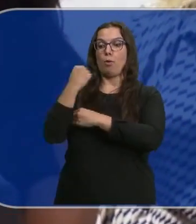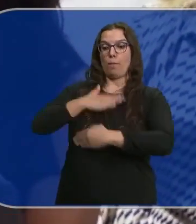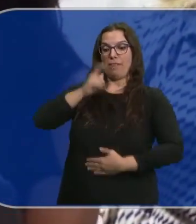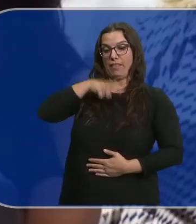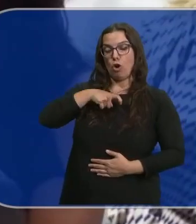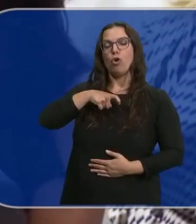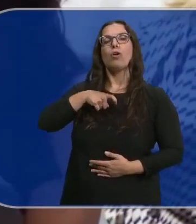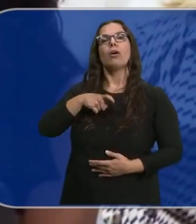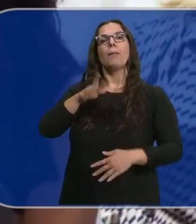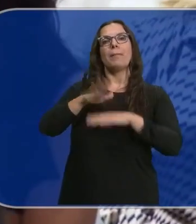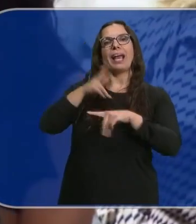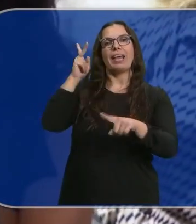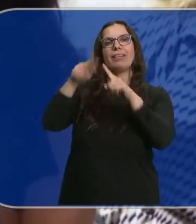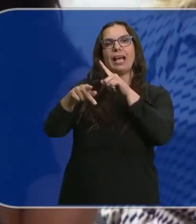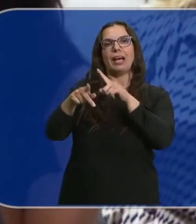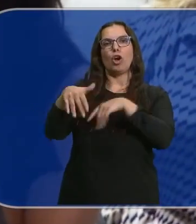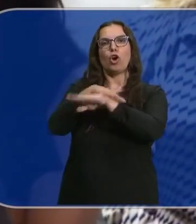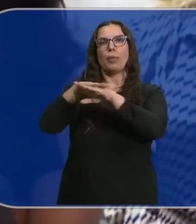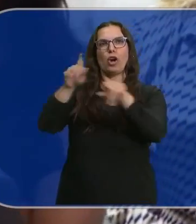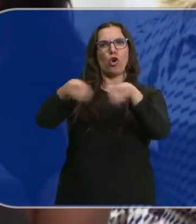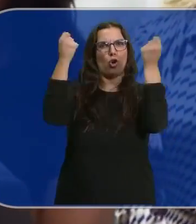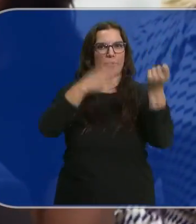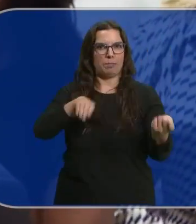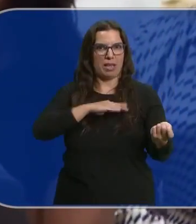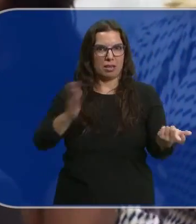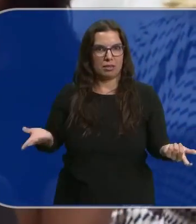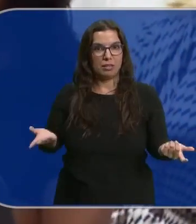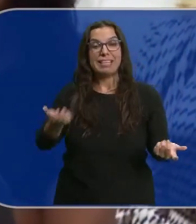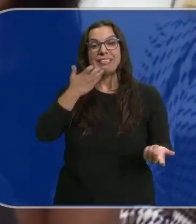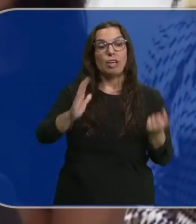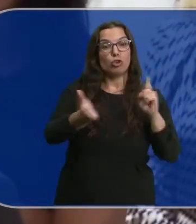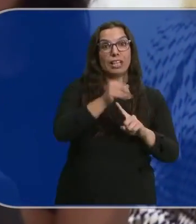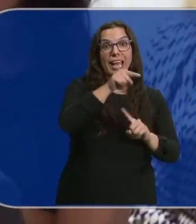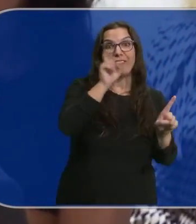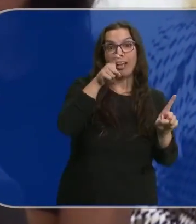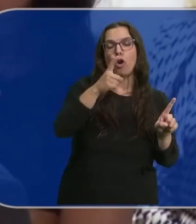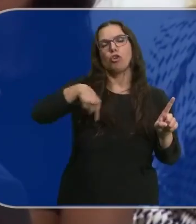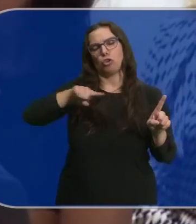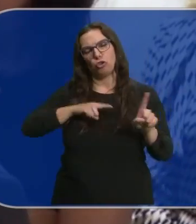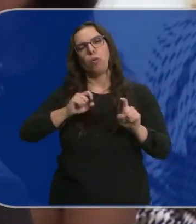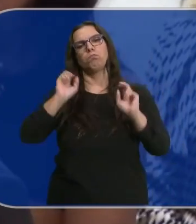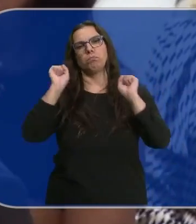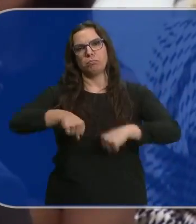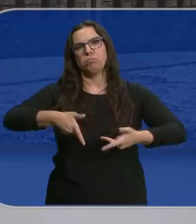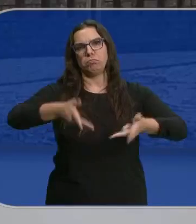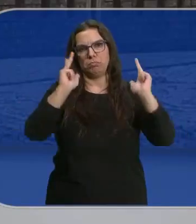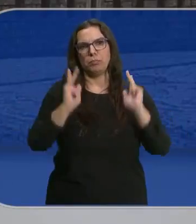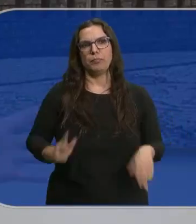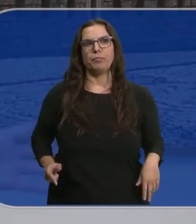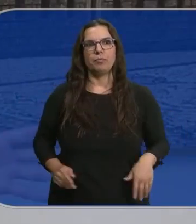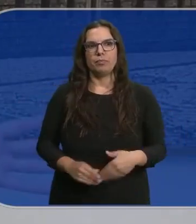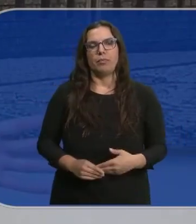evitar un gobierno de destrucción nacional. Si él lo consigue, desde luego Vox no va a ser un obstáculo para evitar ese gobierno de destrucción nacional.